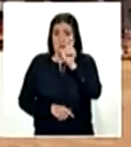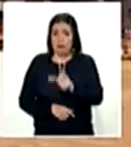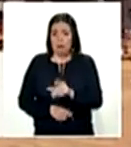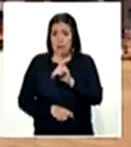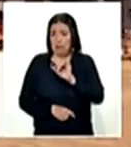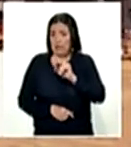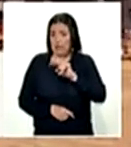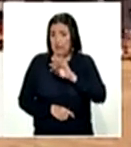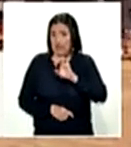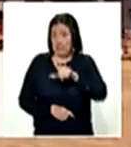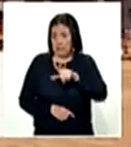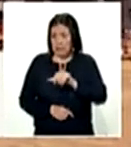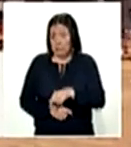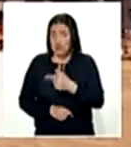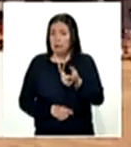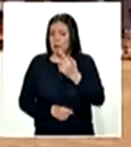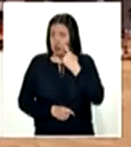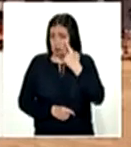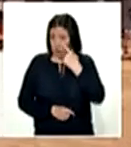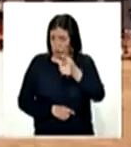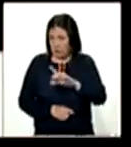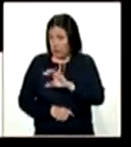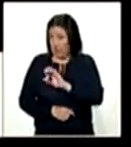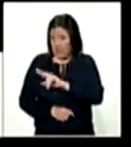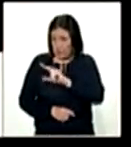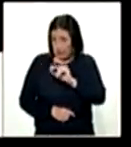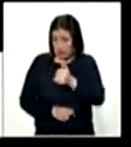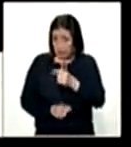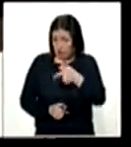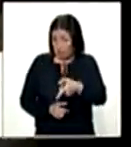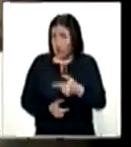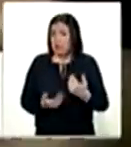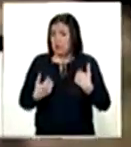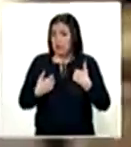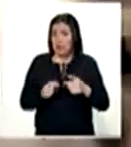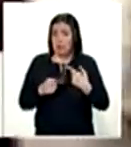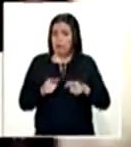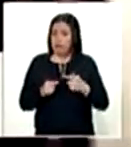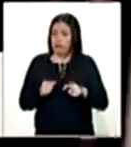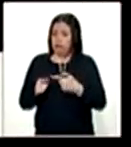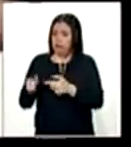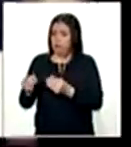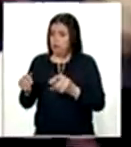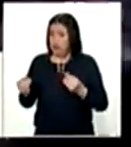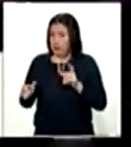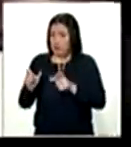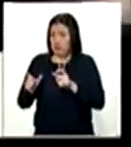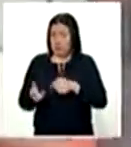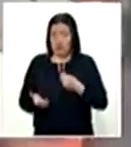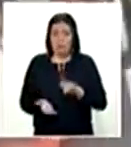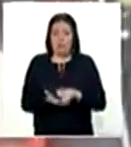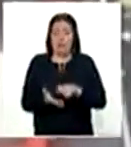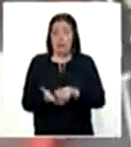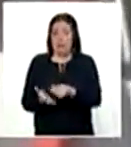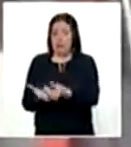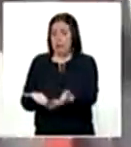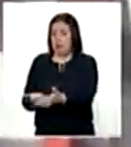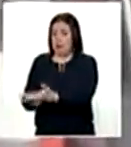Cabrejos, conocido como Daniel Caracha, quien a su servicio tenía una red criminal encargada del cobro de cupos.